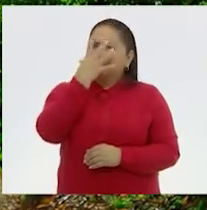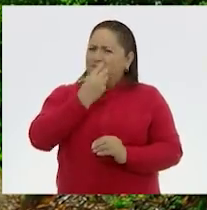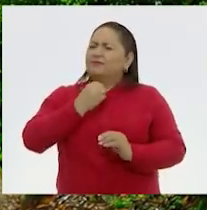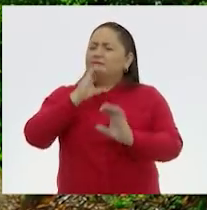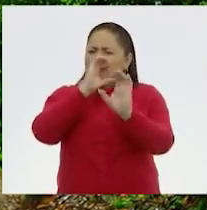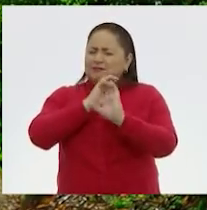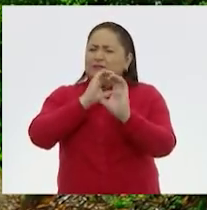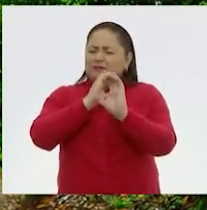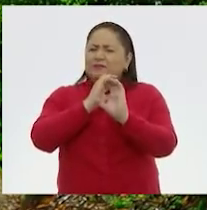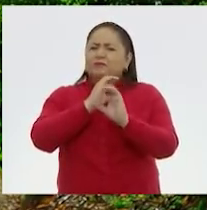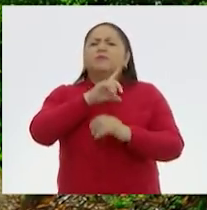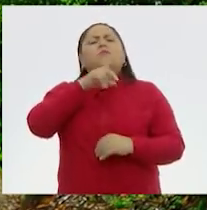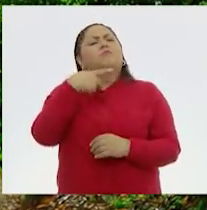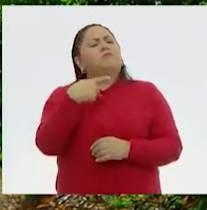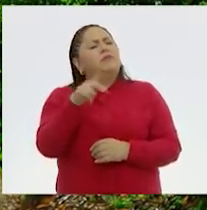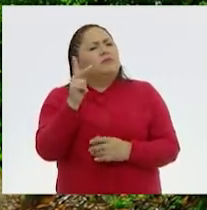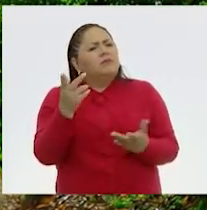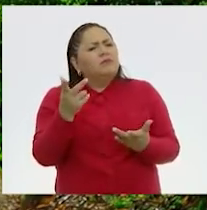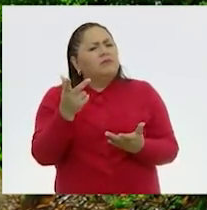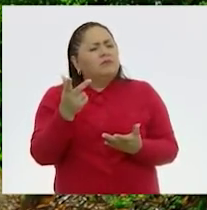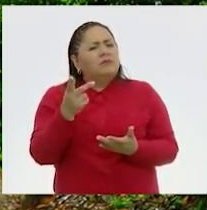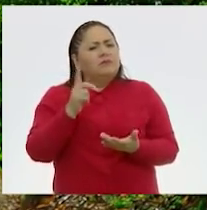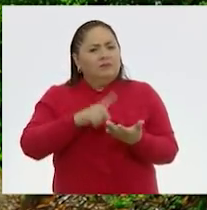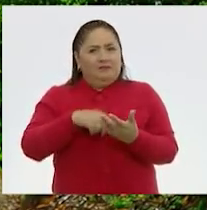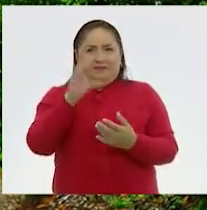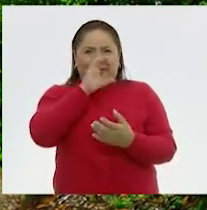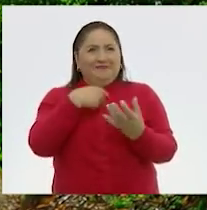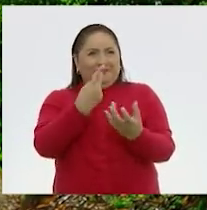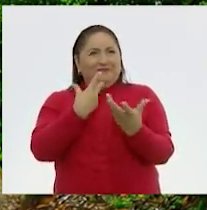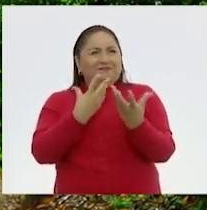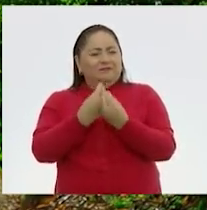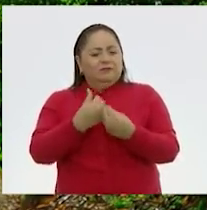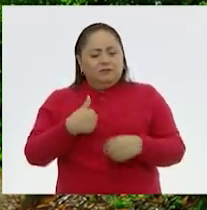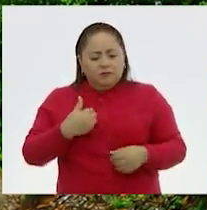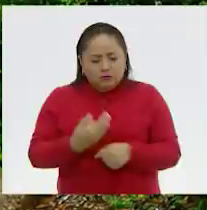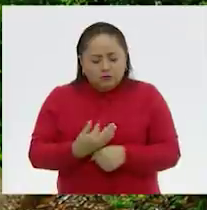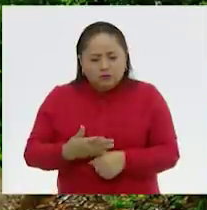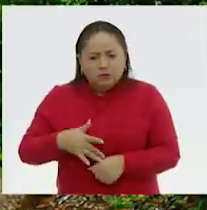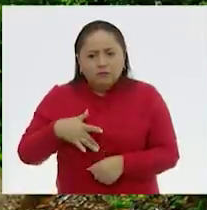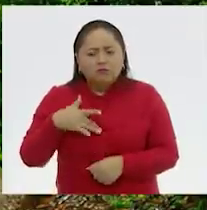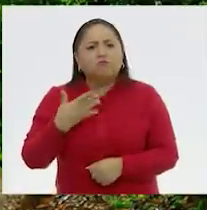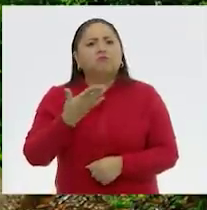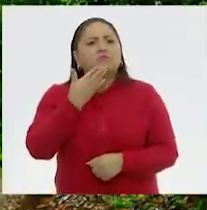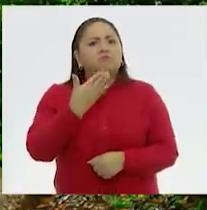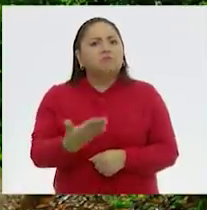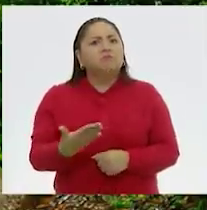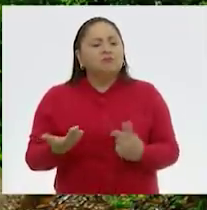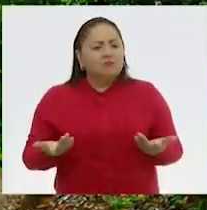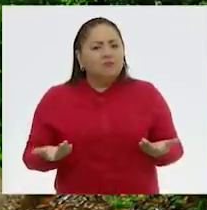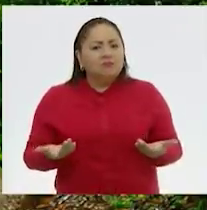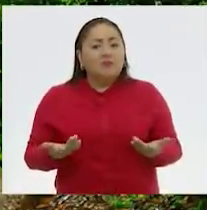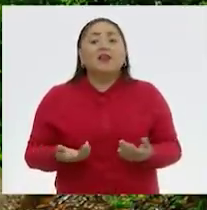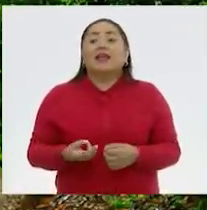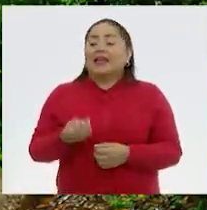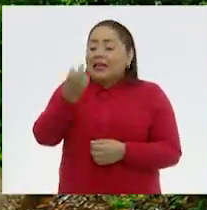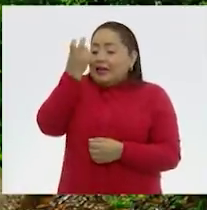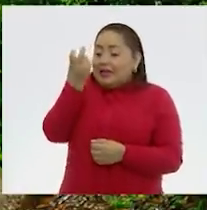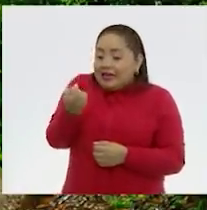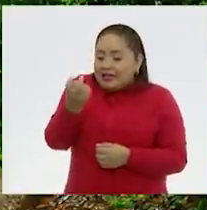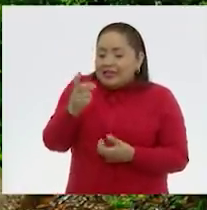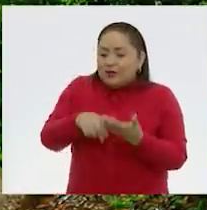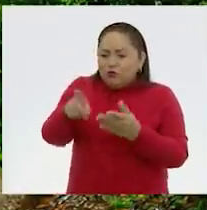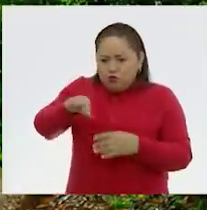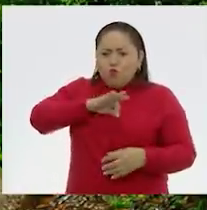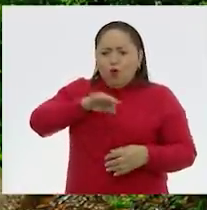canción. Y además, ahorita que la cante contigo, me siento muy bien. Pues esa es una forma en que